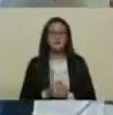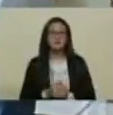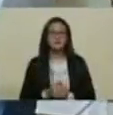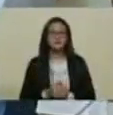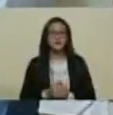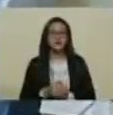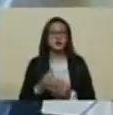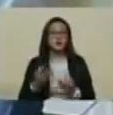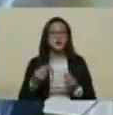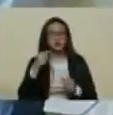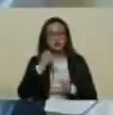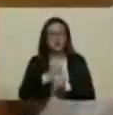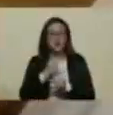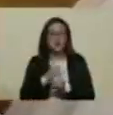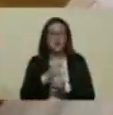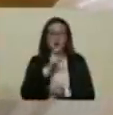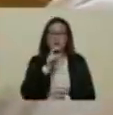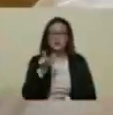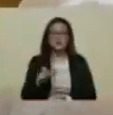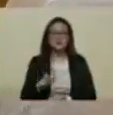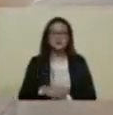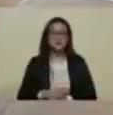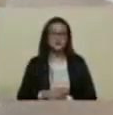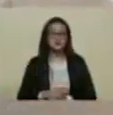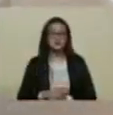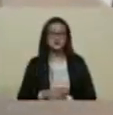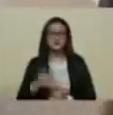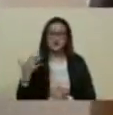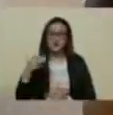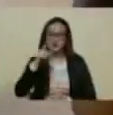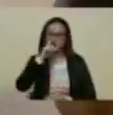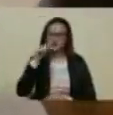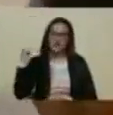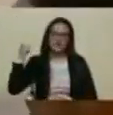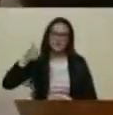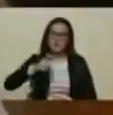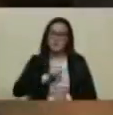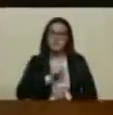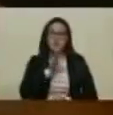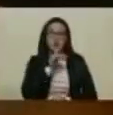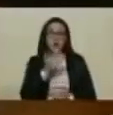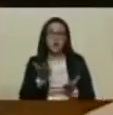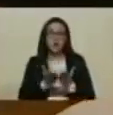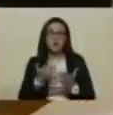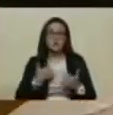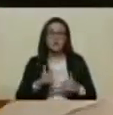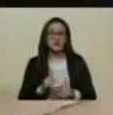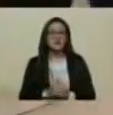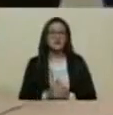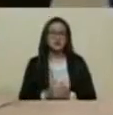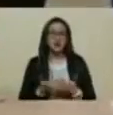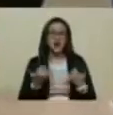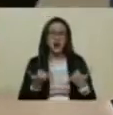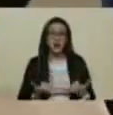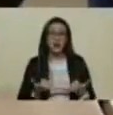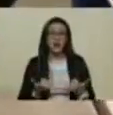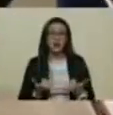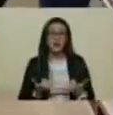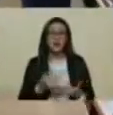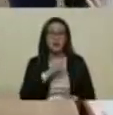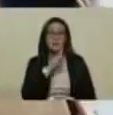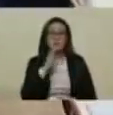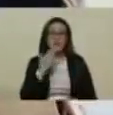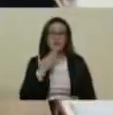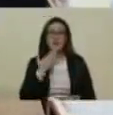mucho trabajo por ello? Sí. ¿Desde cuándo? Hace mucho. Ah, muy bien, eso es, bueno, una madre